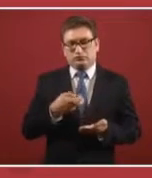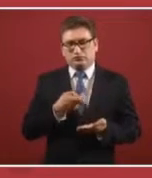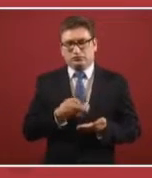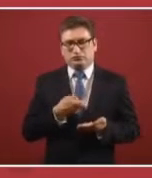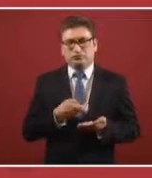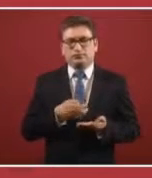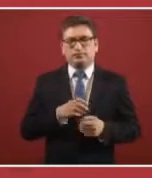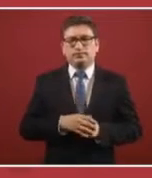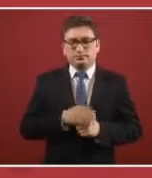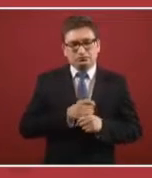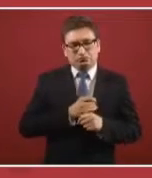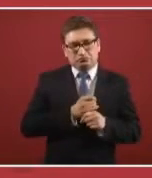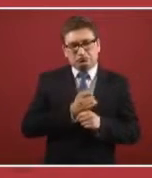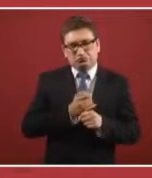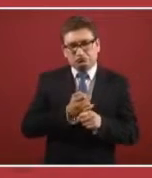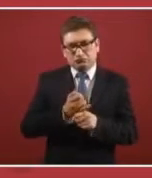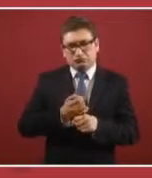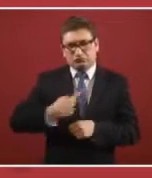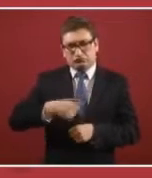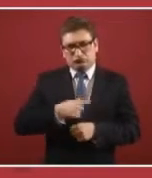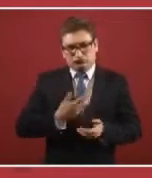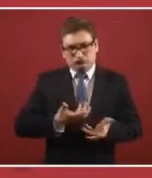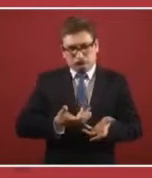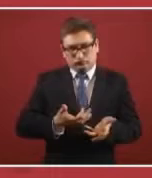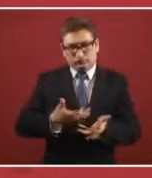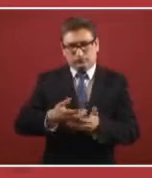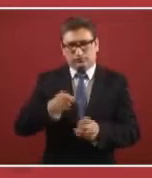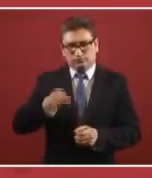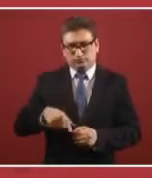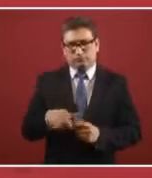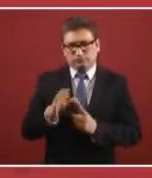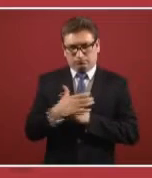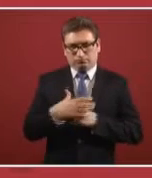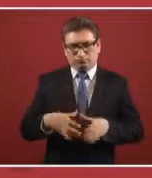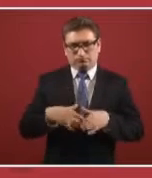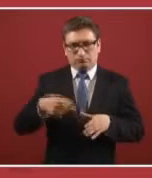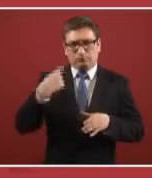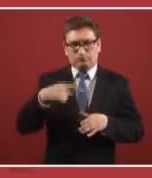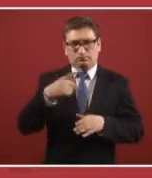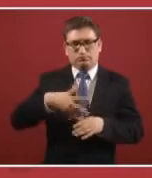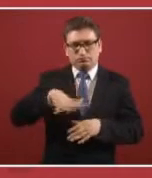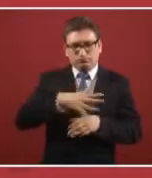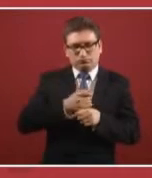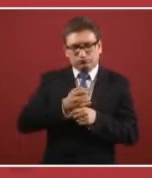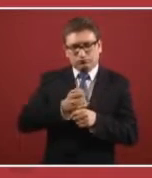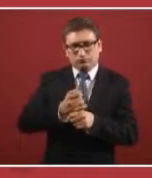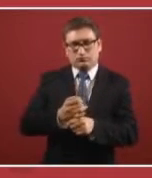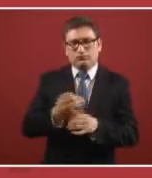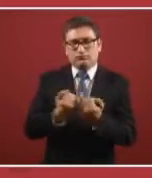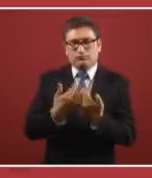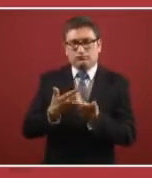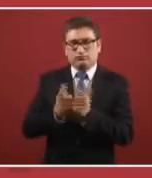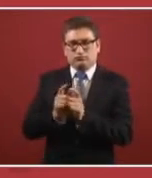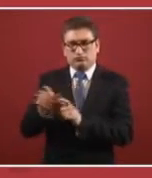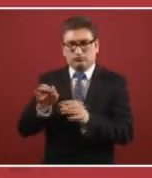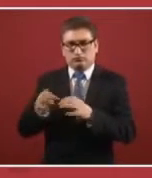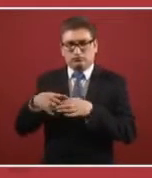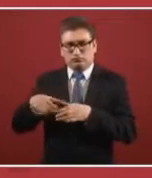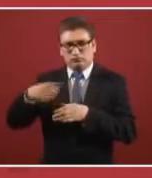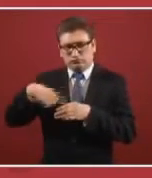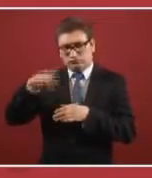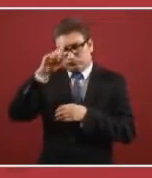forming de las líneas de investigación que the estamos desarrollando en la part of the Comisión Presidencial, investigation, se integre un and it grupo will de integrate a asesoría group